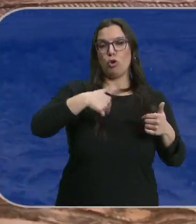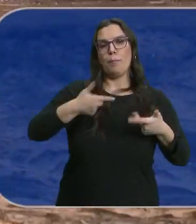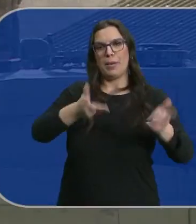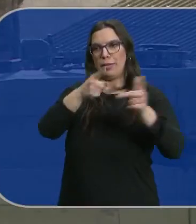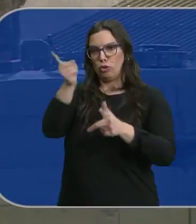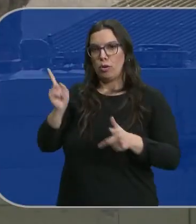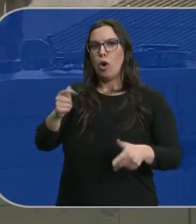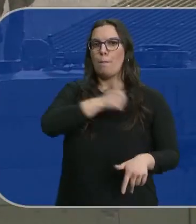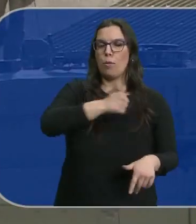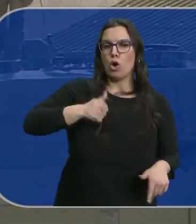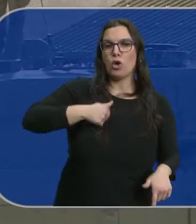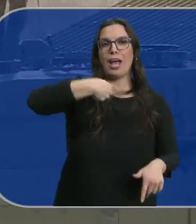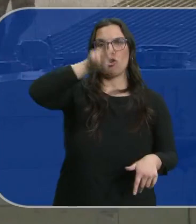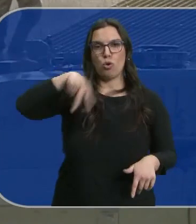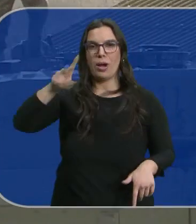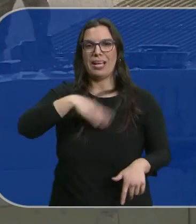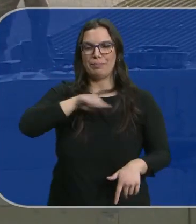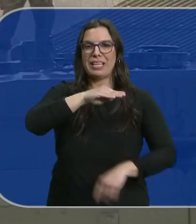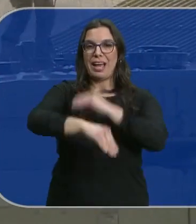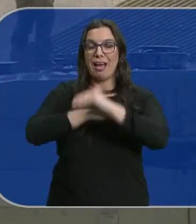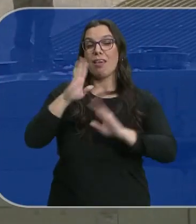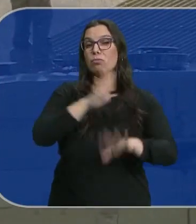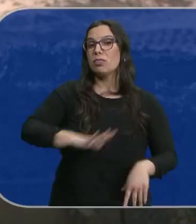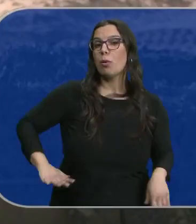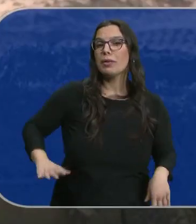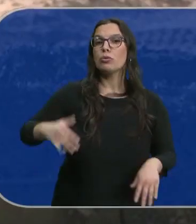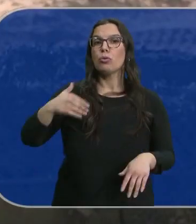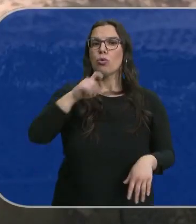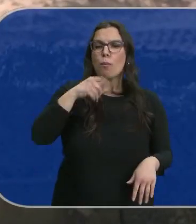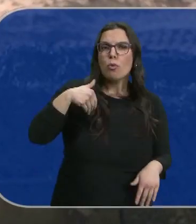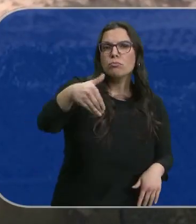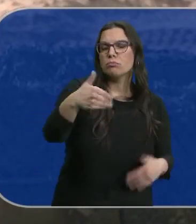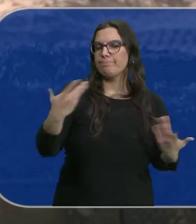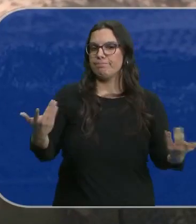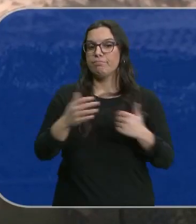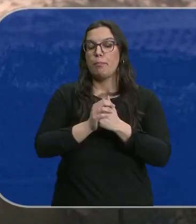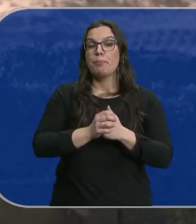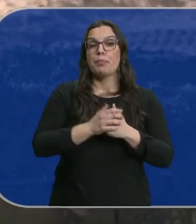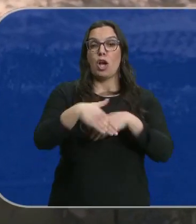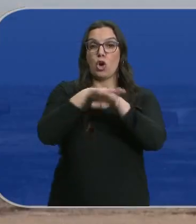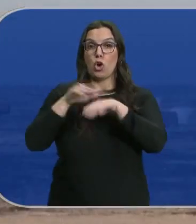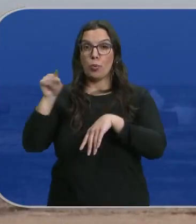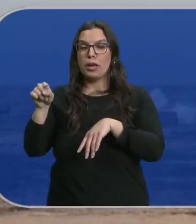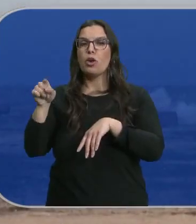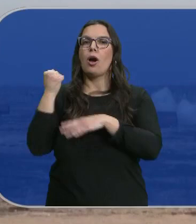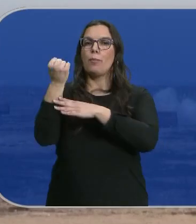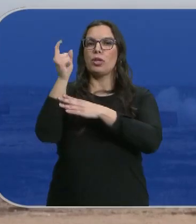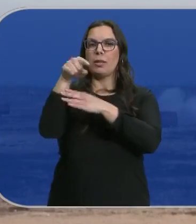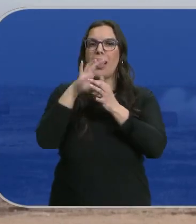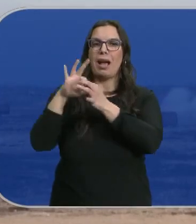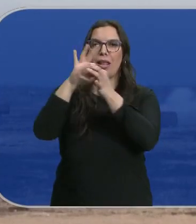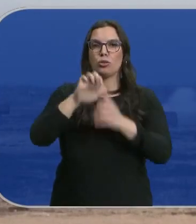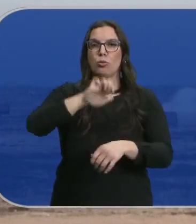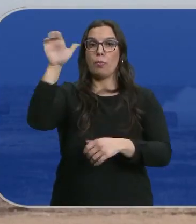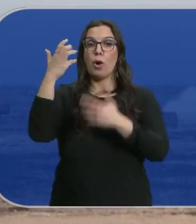anunciado que lo harán Polonia, Noruega y España, aunque de momento se desconoce cómo será este envío. Moncloa se suma a los aliados europeos con